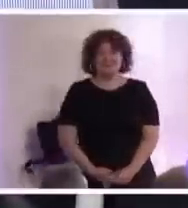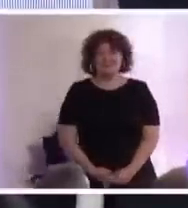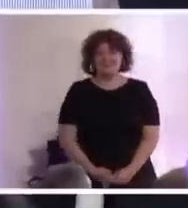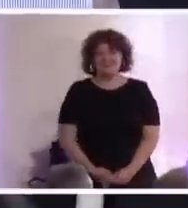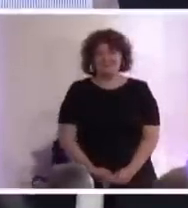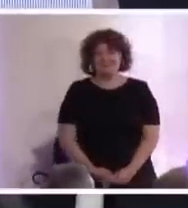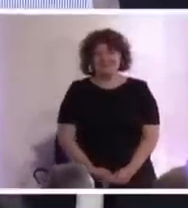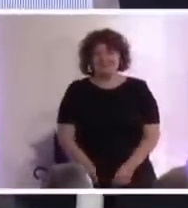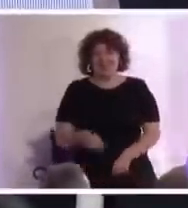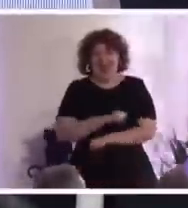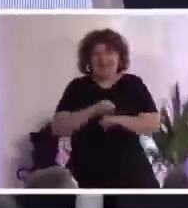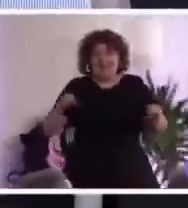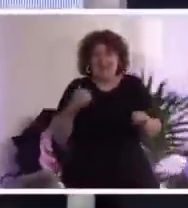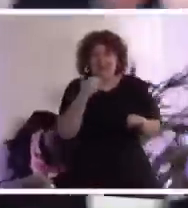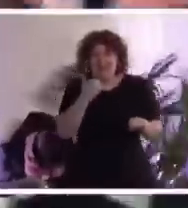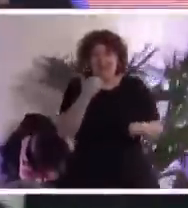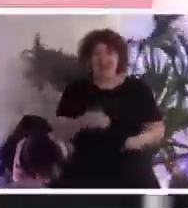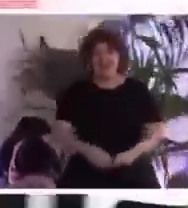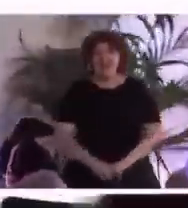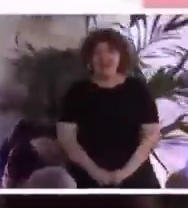ya digo un Atentado